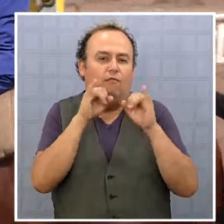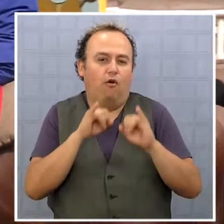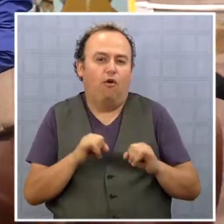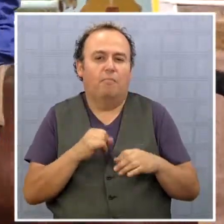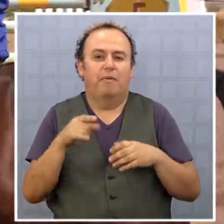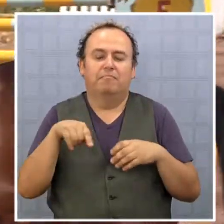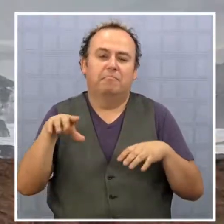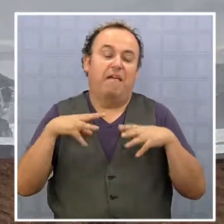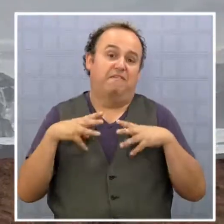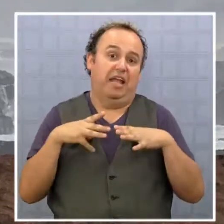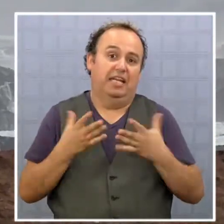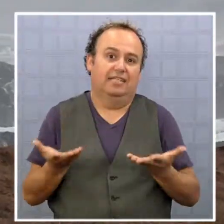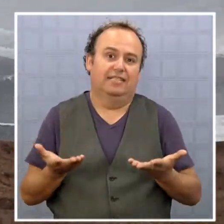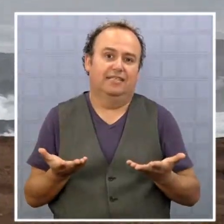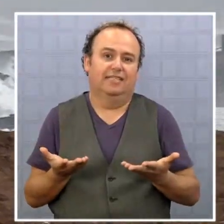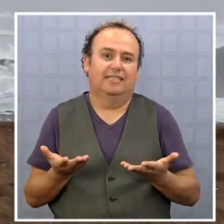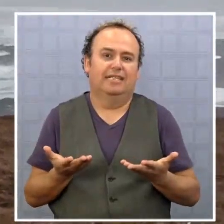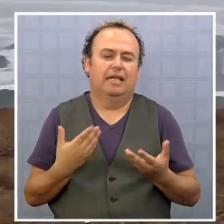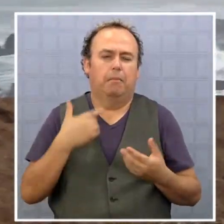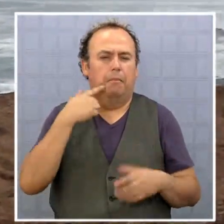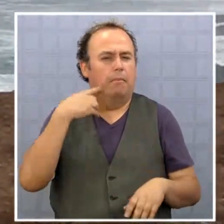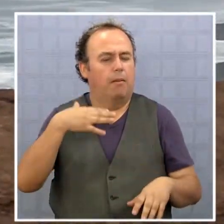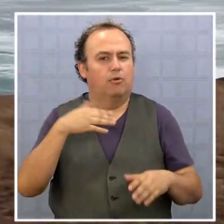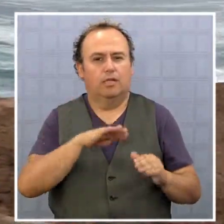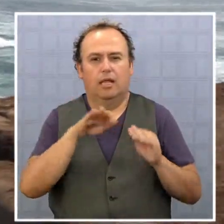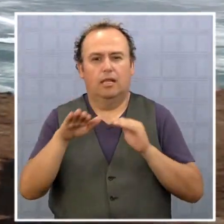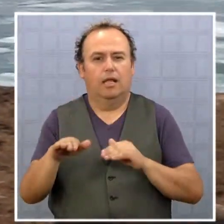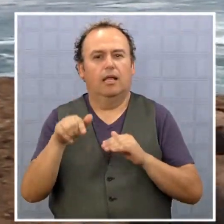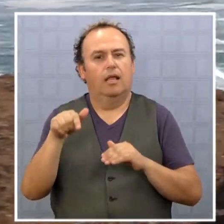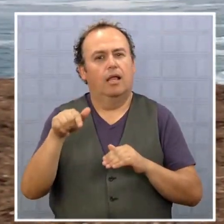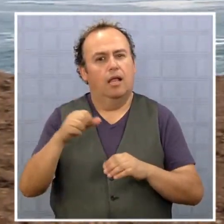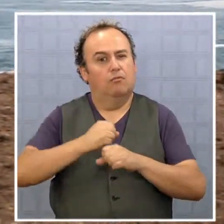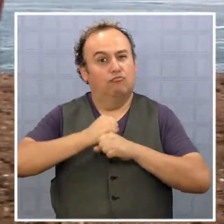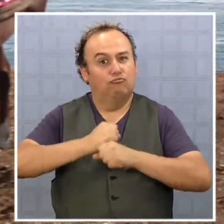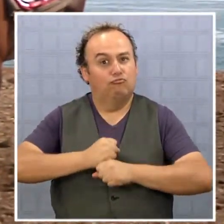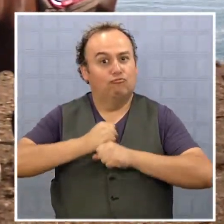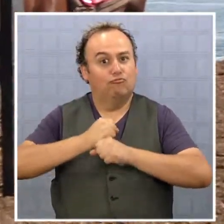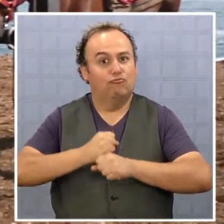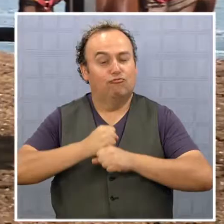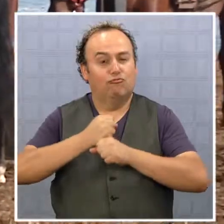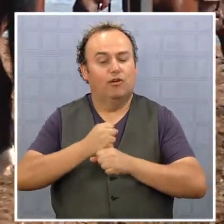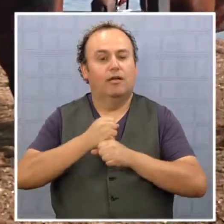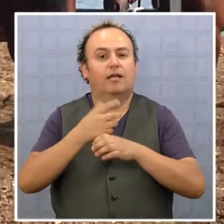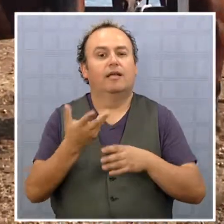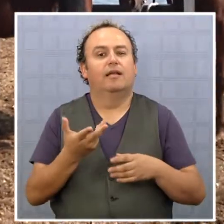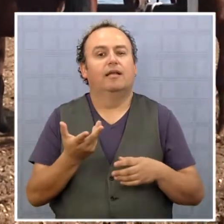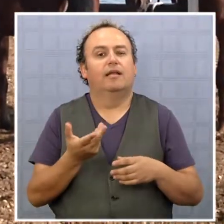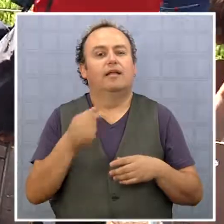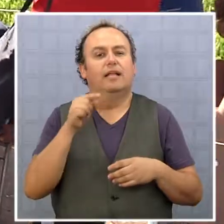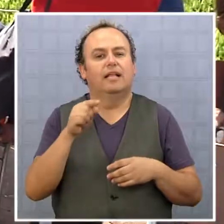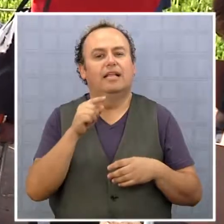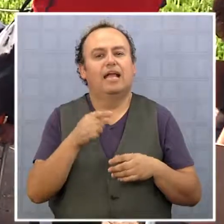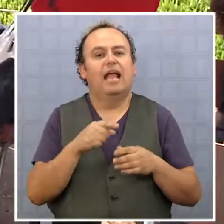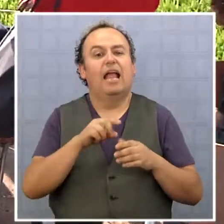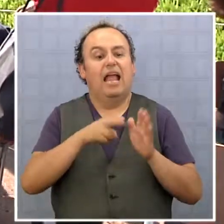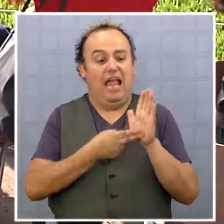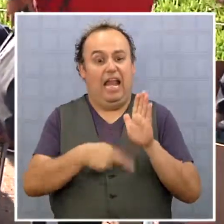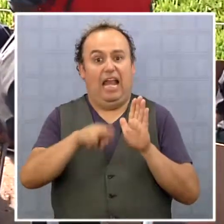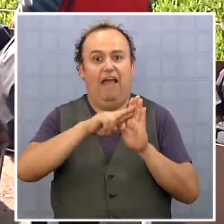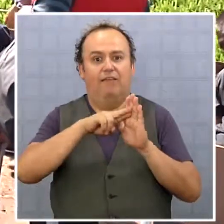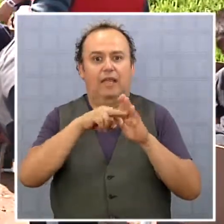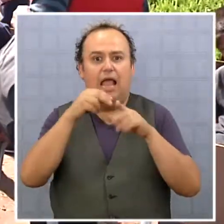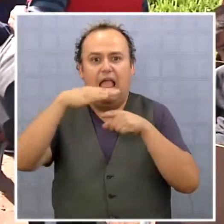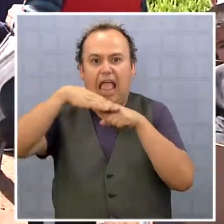forma, sean más felices. El aporte más importante de la hipoterapia está en el proceso de rehabilitación, es el equilibrio